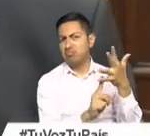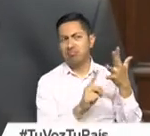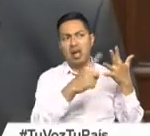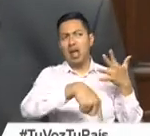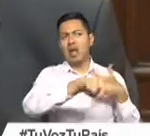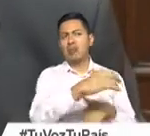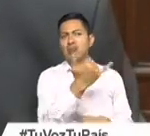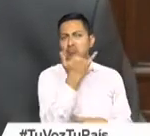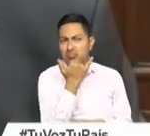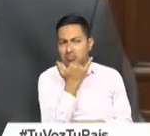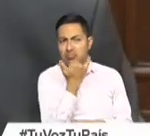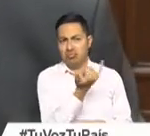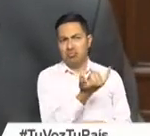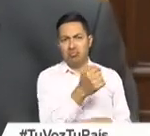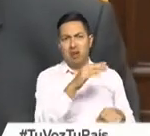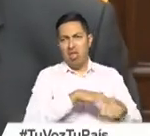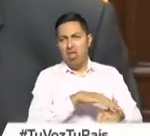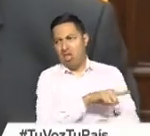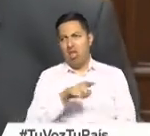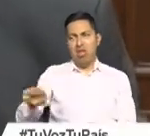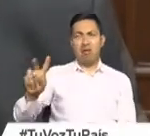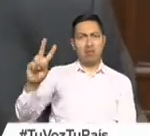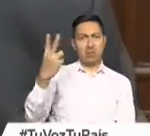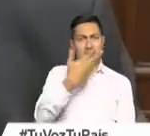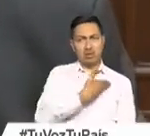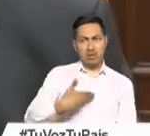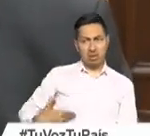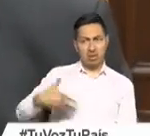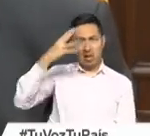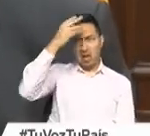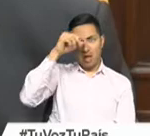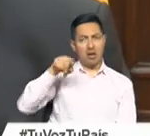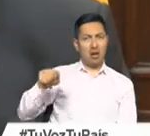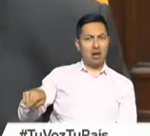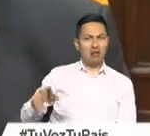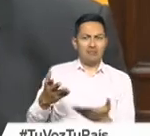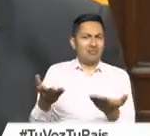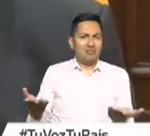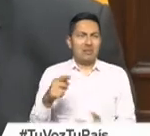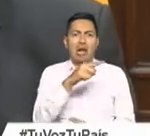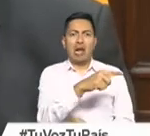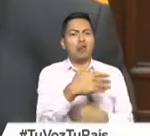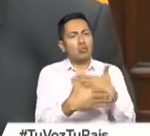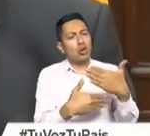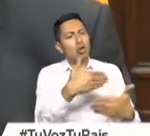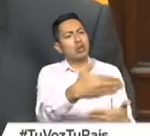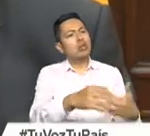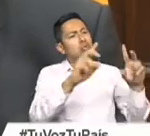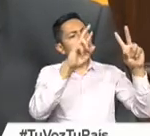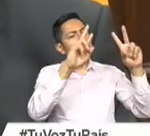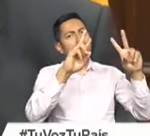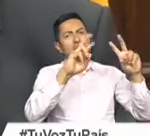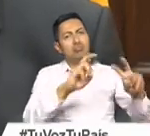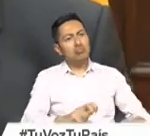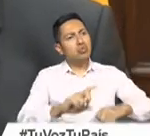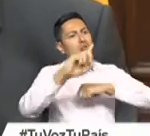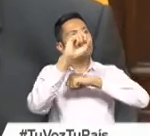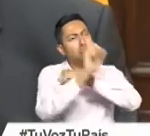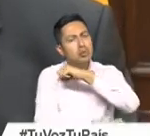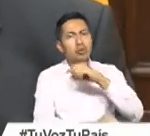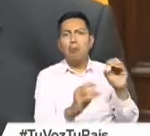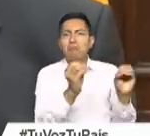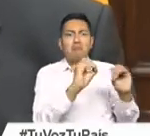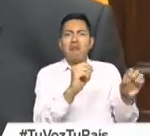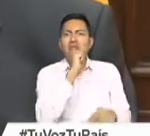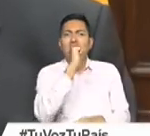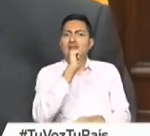Yanuseli, con una particularidad, que ni siquiera están terminados esos juicios, es decir, no tienen sentencia ejecutoriada,